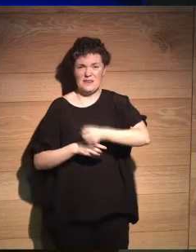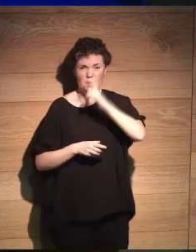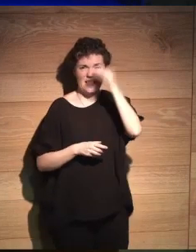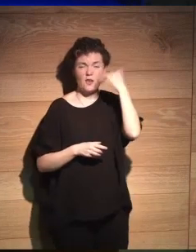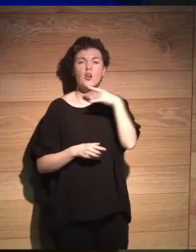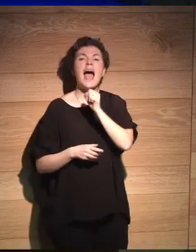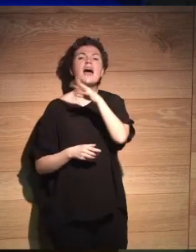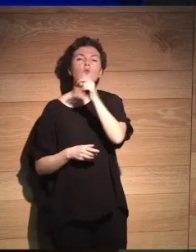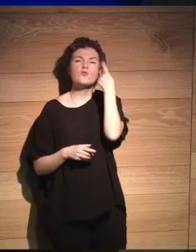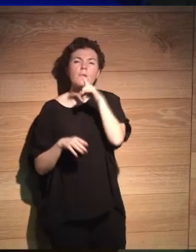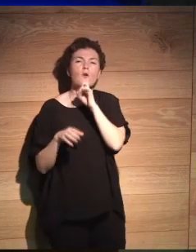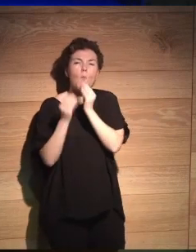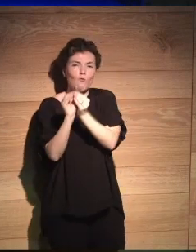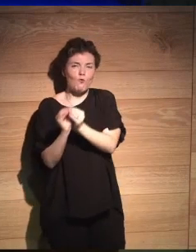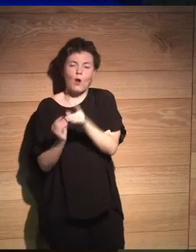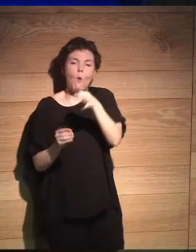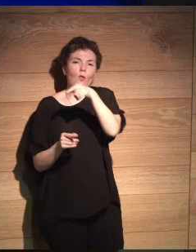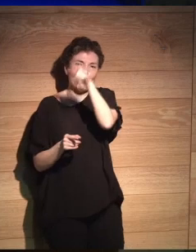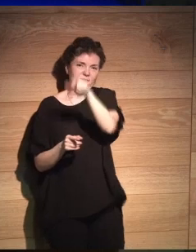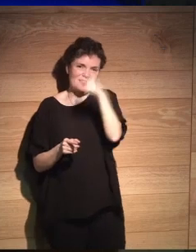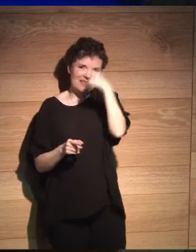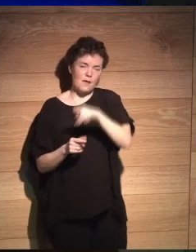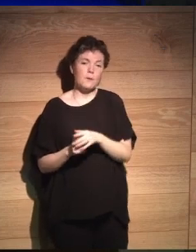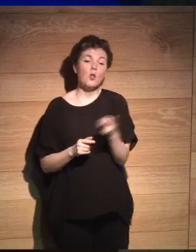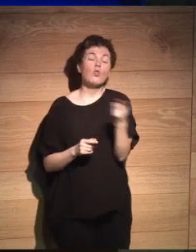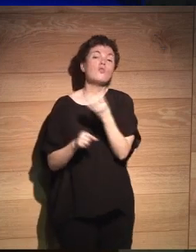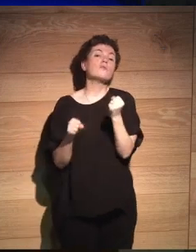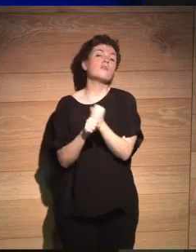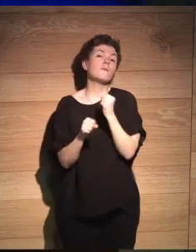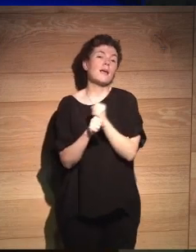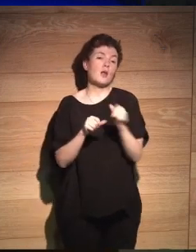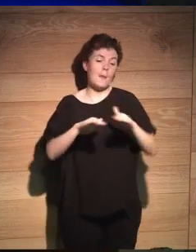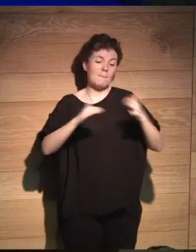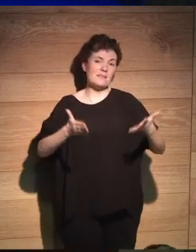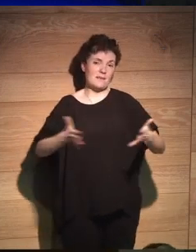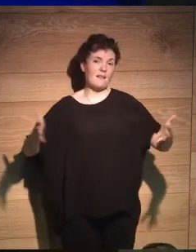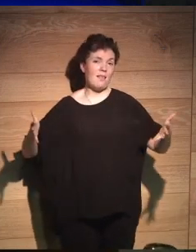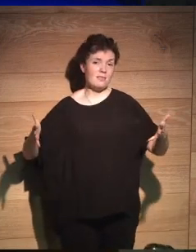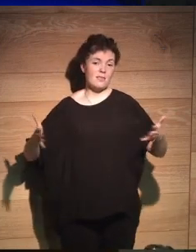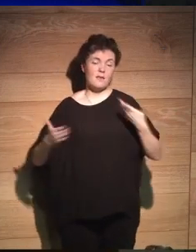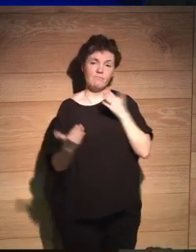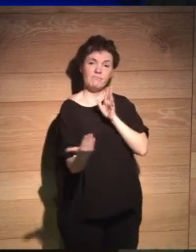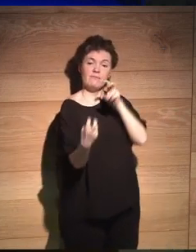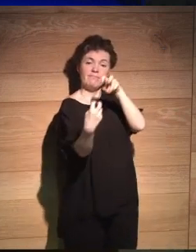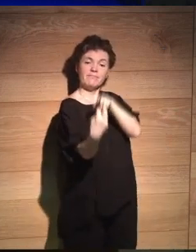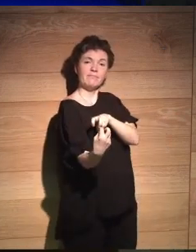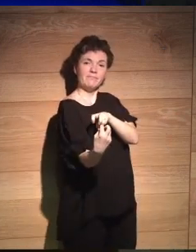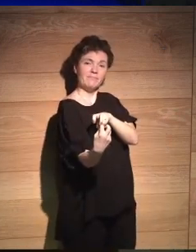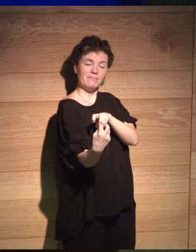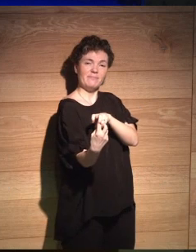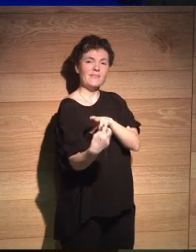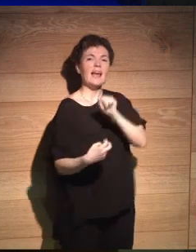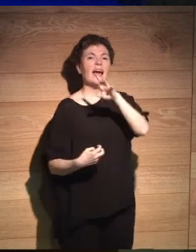Arturo sabía cómo operar. Los dos trabajaron en una mesa grande, uno frente al otro.